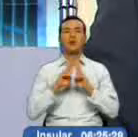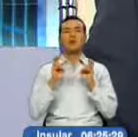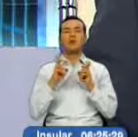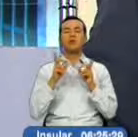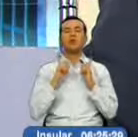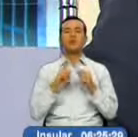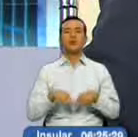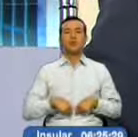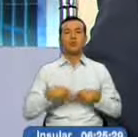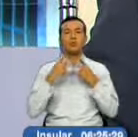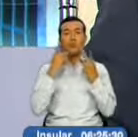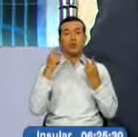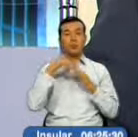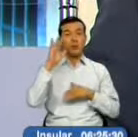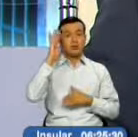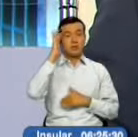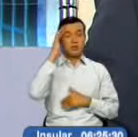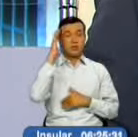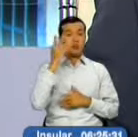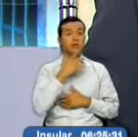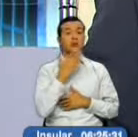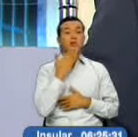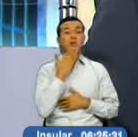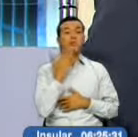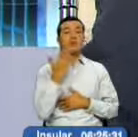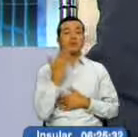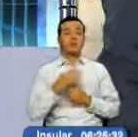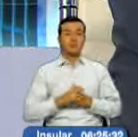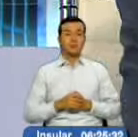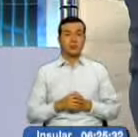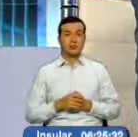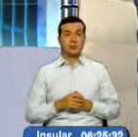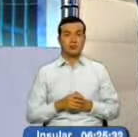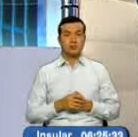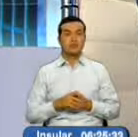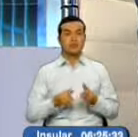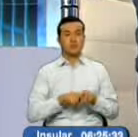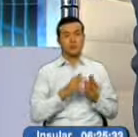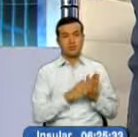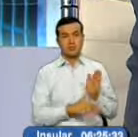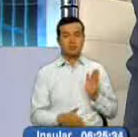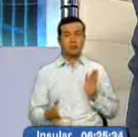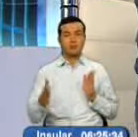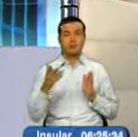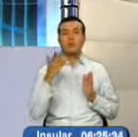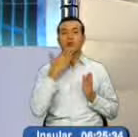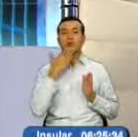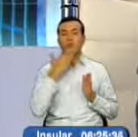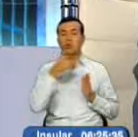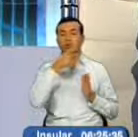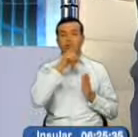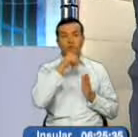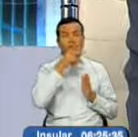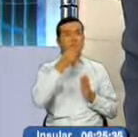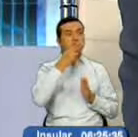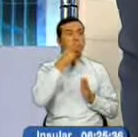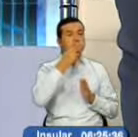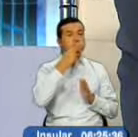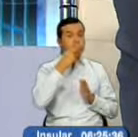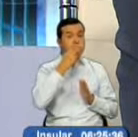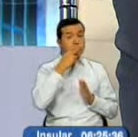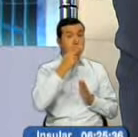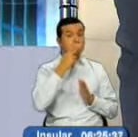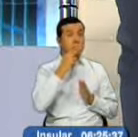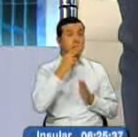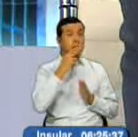que es preocupante es el tema de el inicio en el consumo de alcohol, cigarrillo, y esto